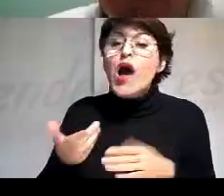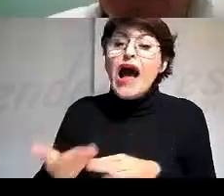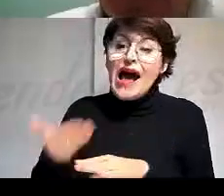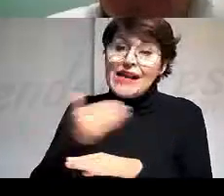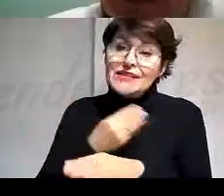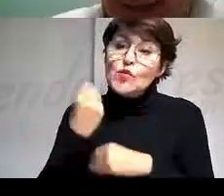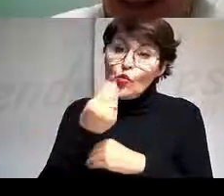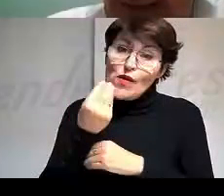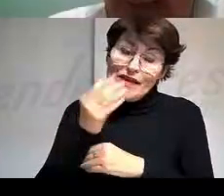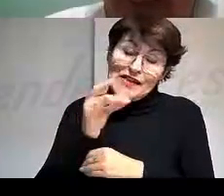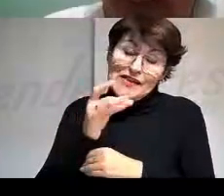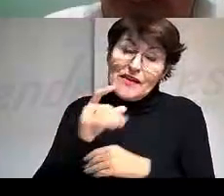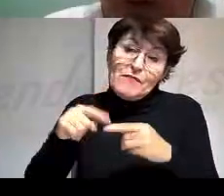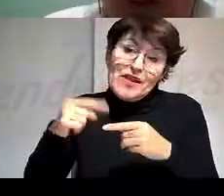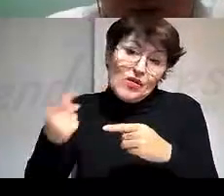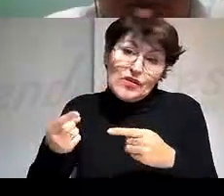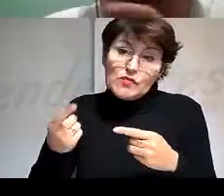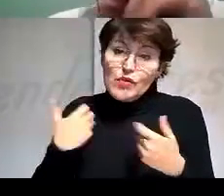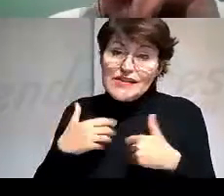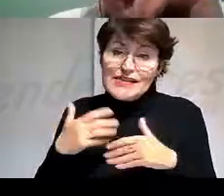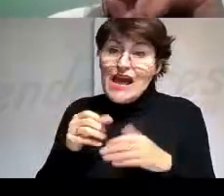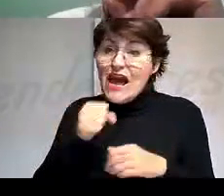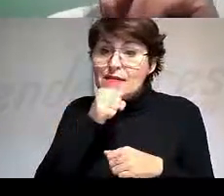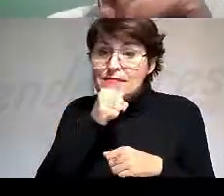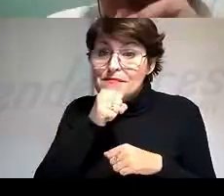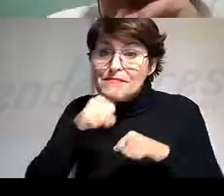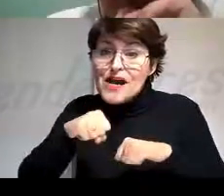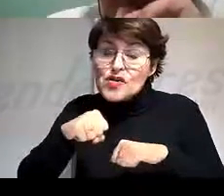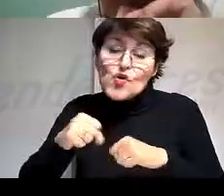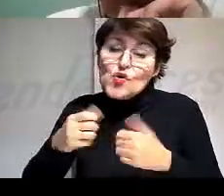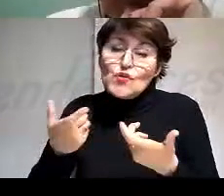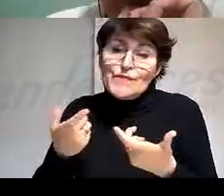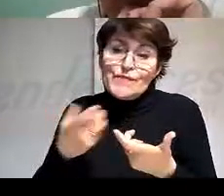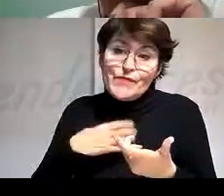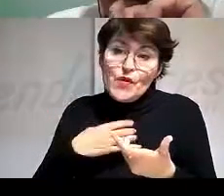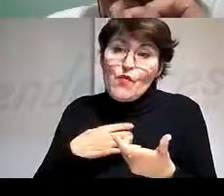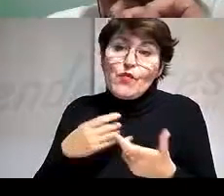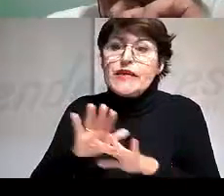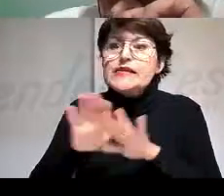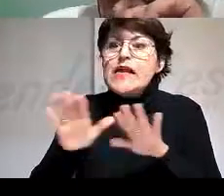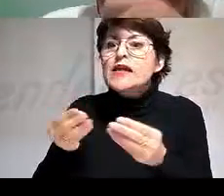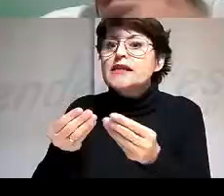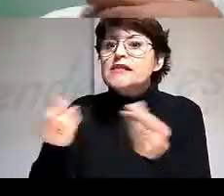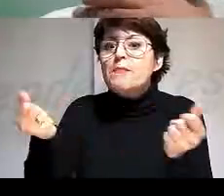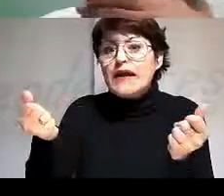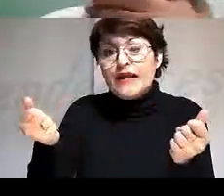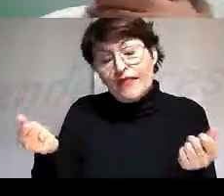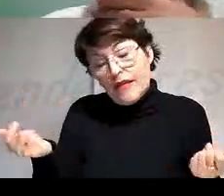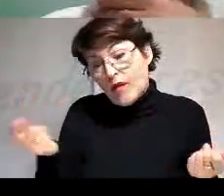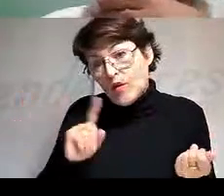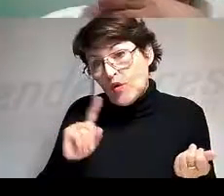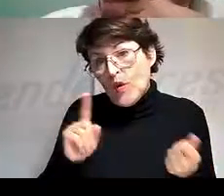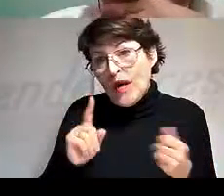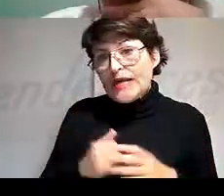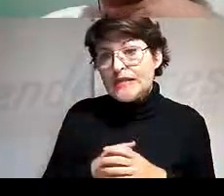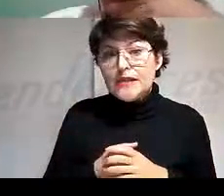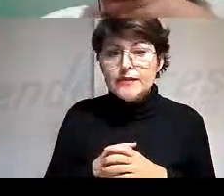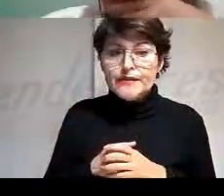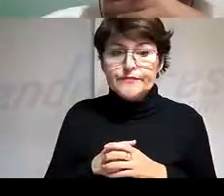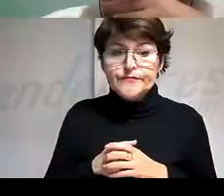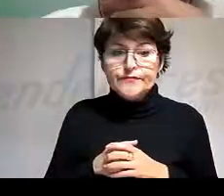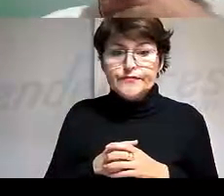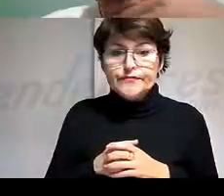regenere ese cartílago. Entonces sí que es un aspecto que yo creo que considero importante, más que nada para